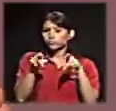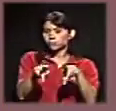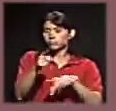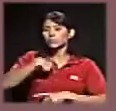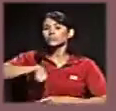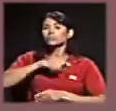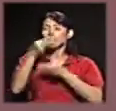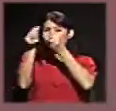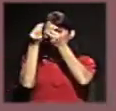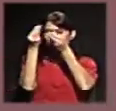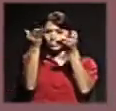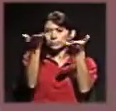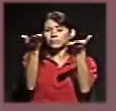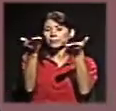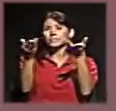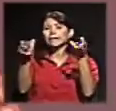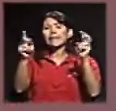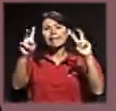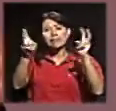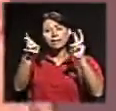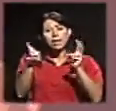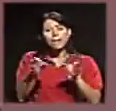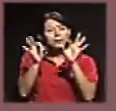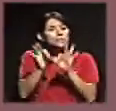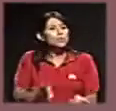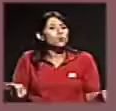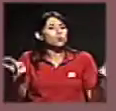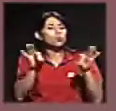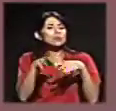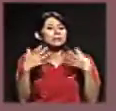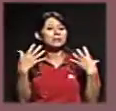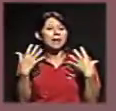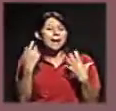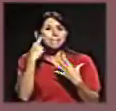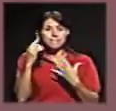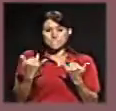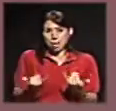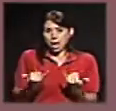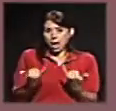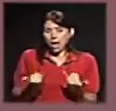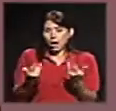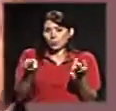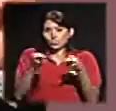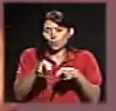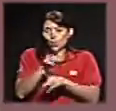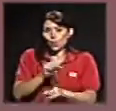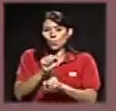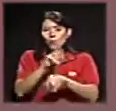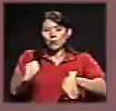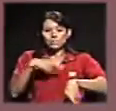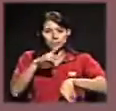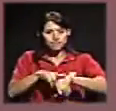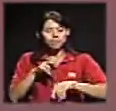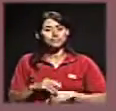a informar de temas fundamentales y relevantes para la actualidad nacional. En primer